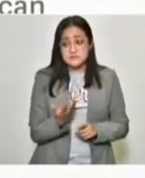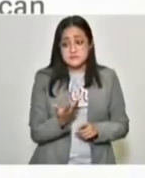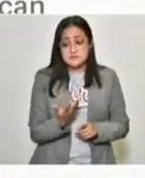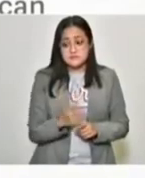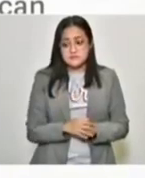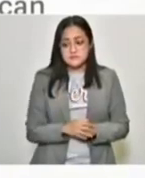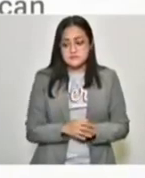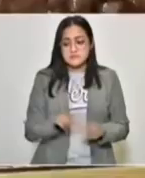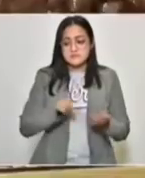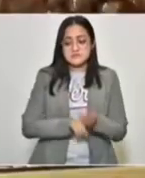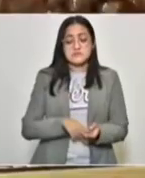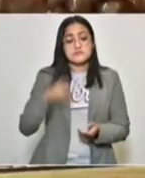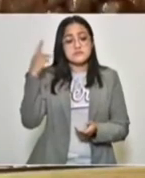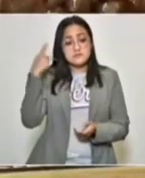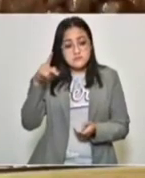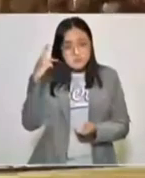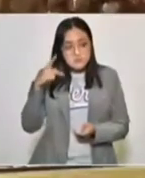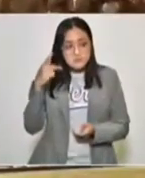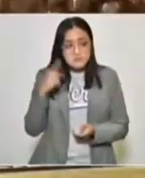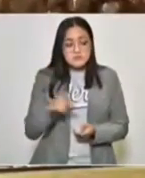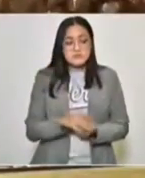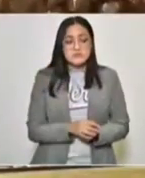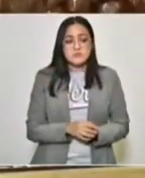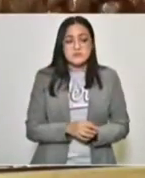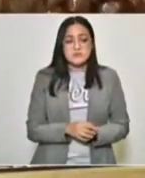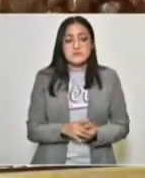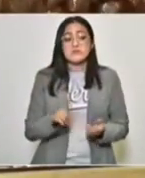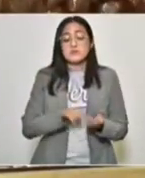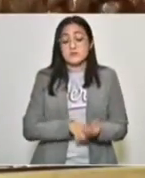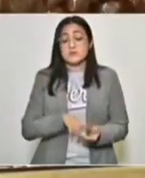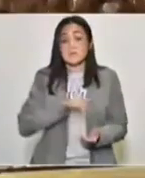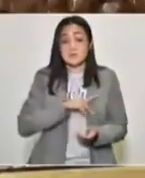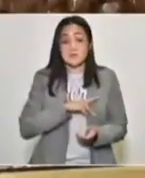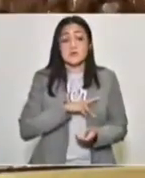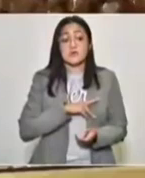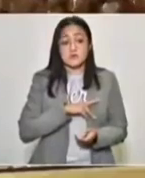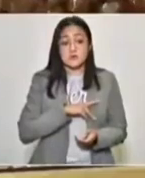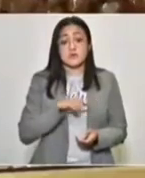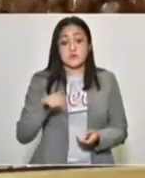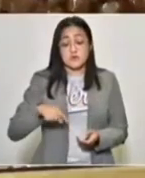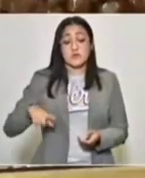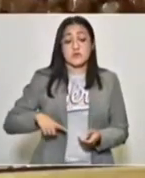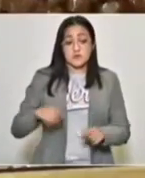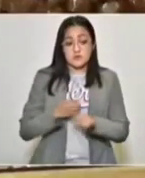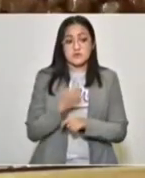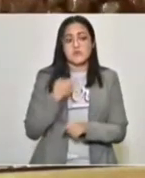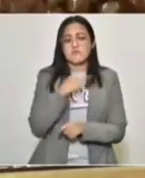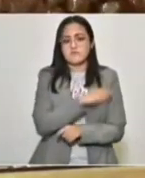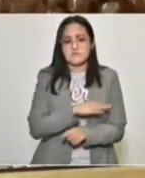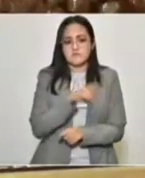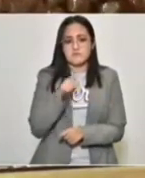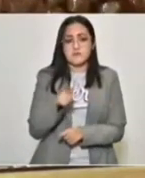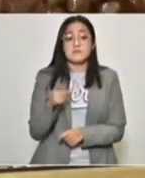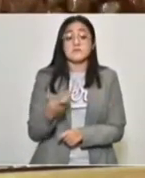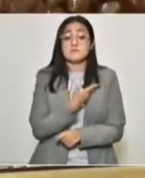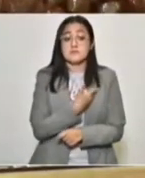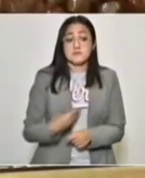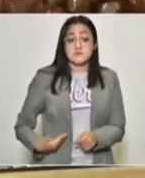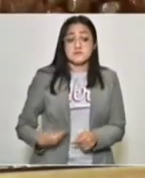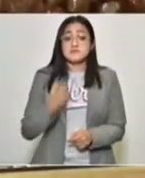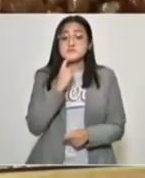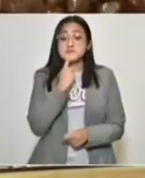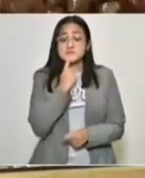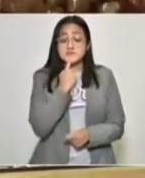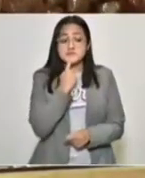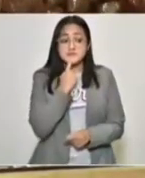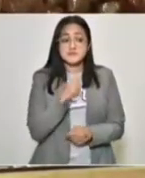Desde Puebla y en nombre del gobierno del estado, felicitar al presidente Andrés Manuel López